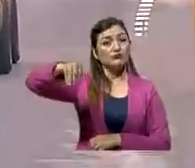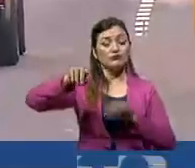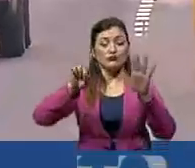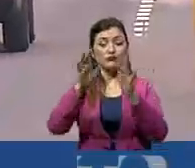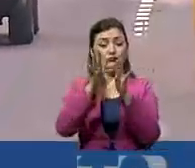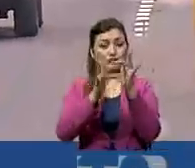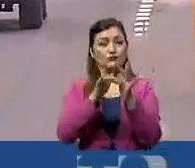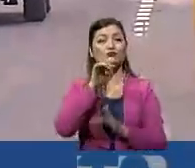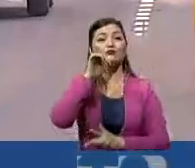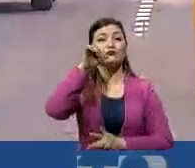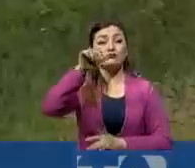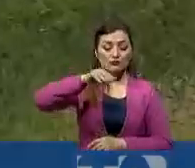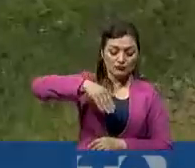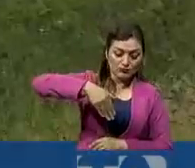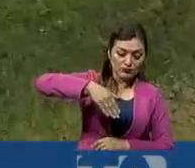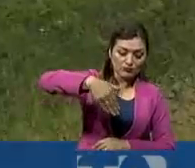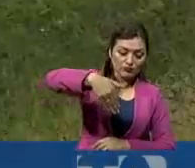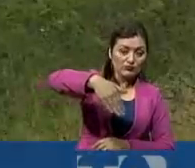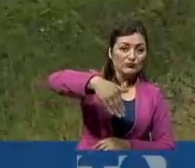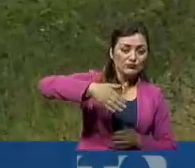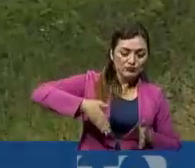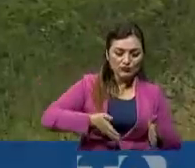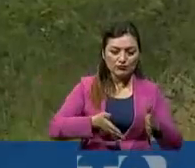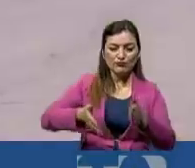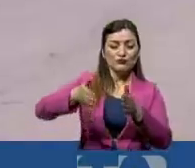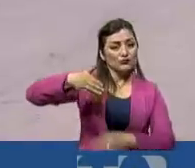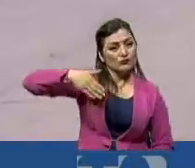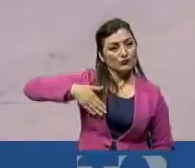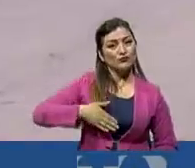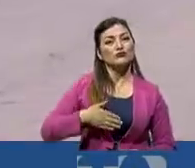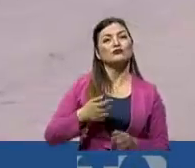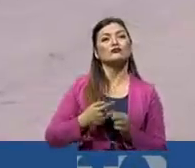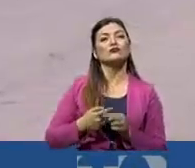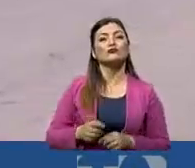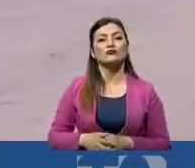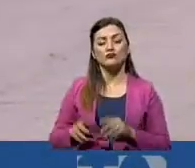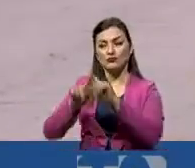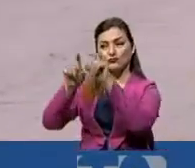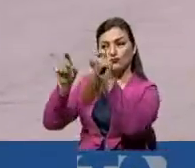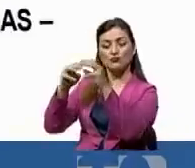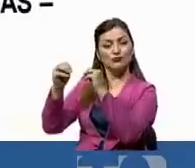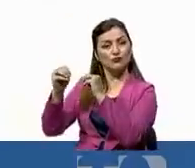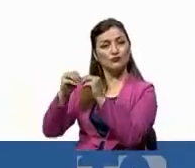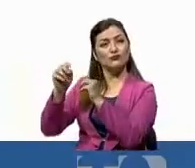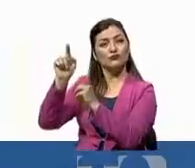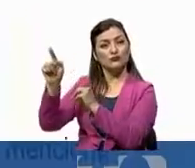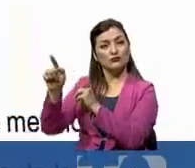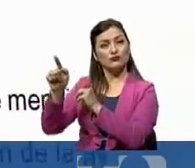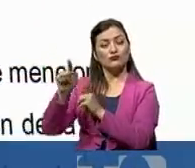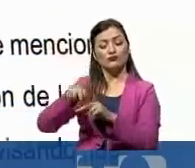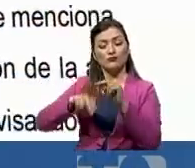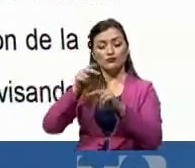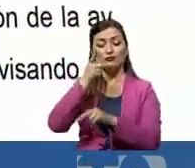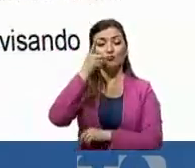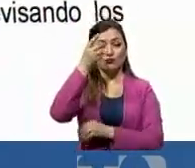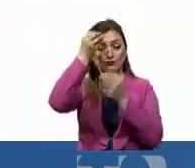abril sobre la falta de señalización horizontal en la avenida Simón Bolívar en Quito, la empresa Metropolitana de Movilidad y Obras